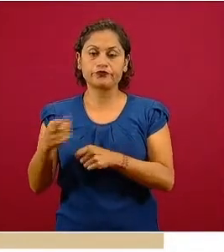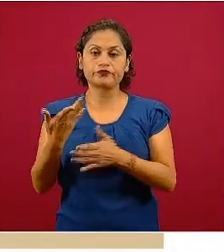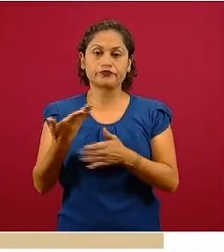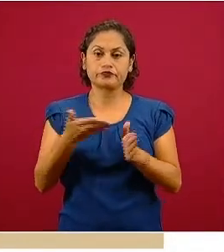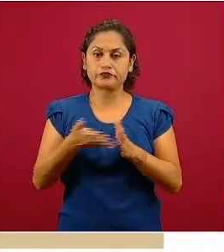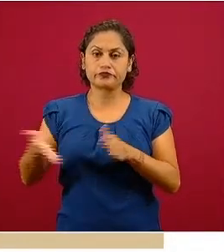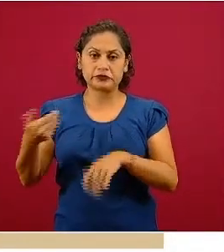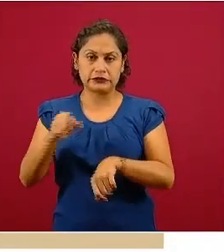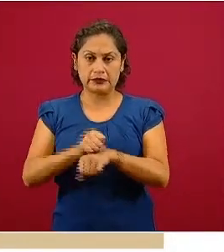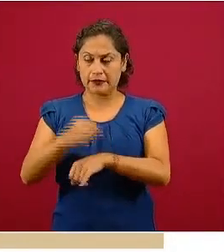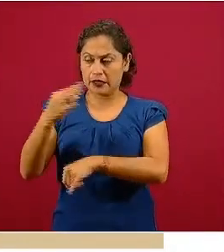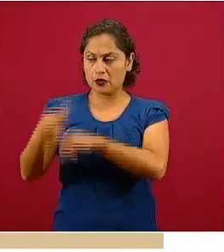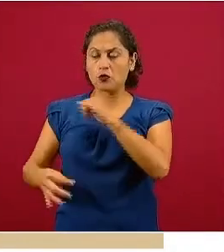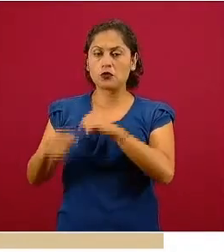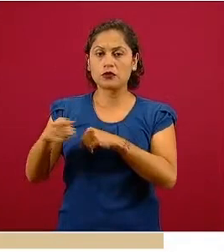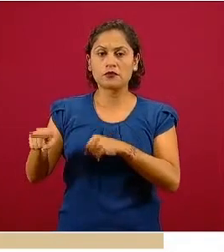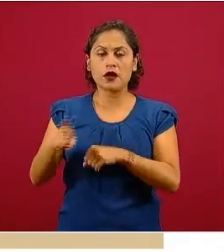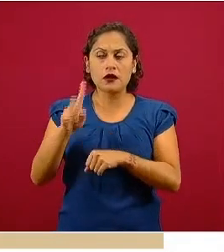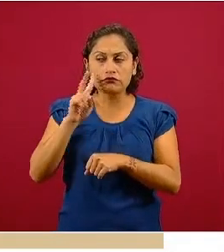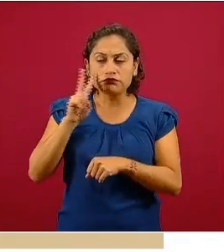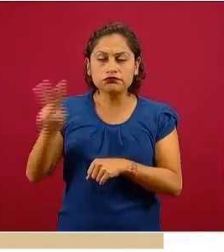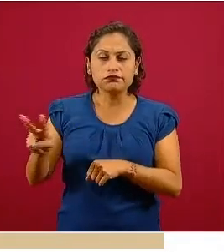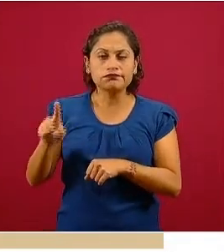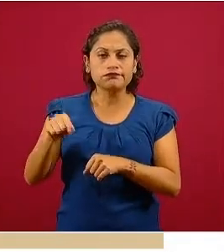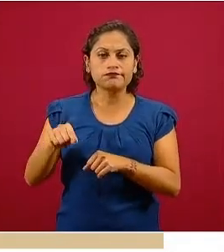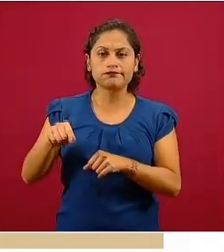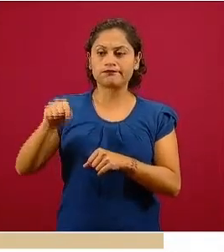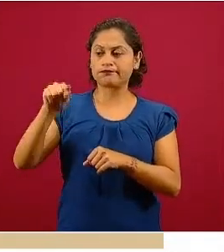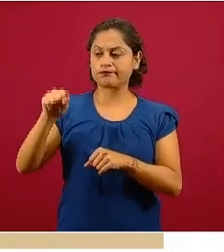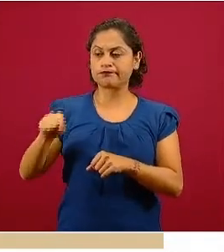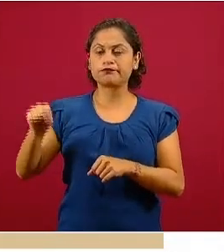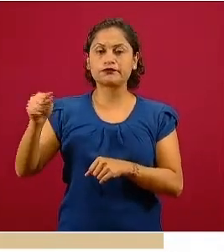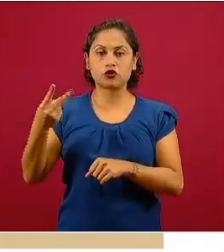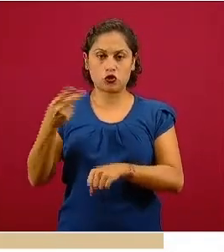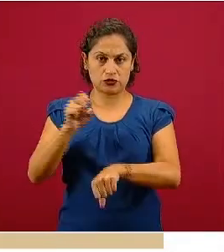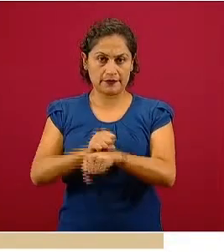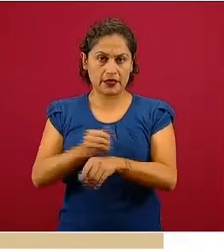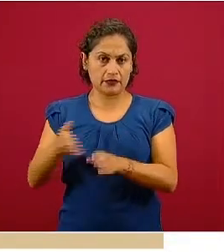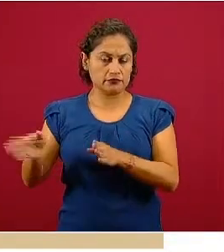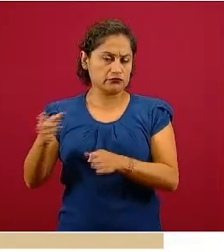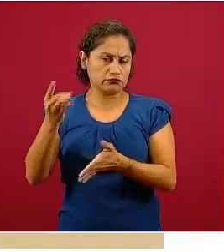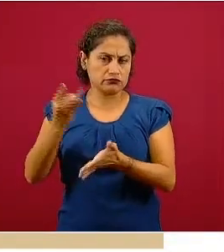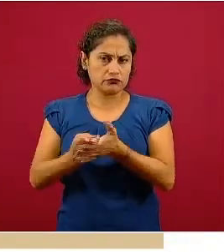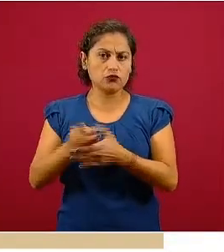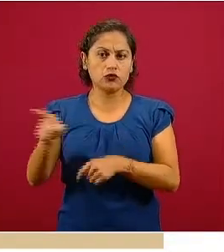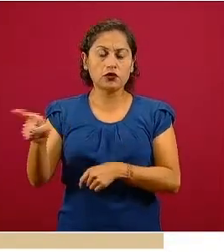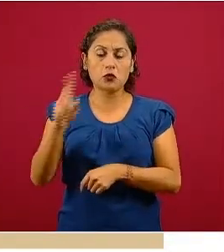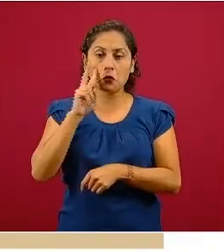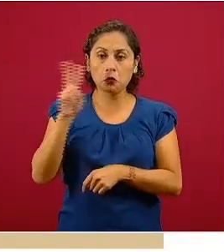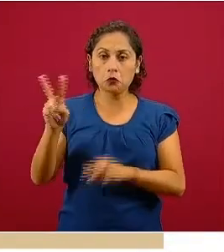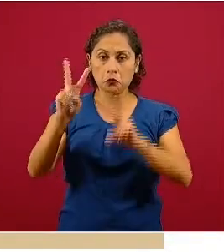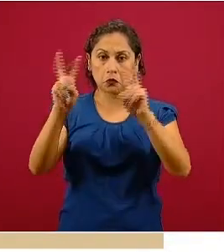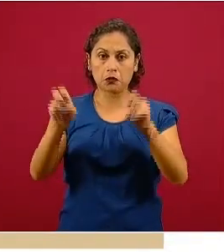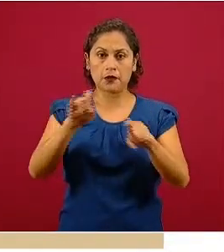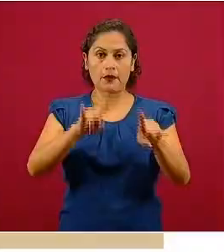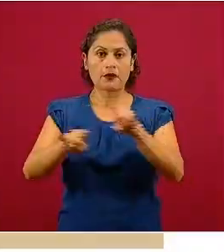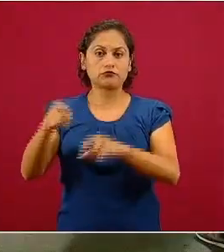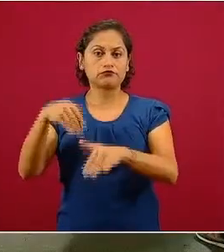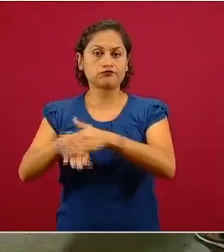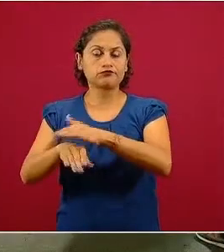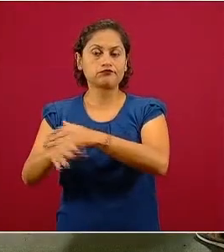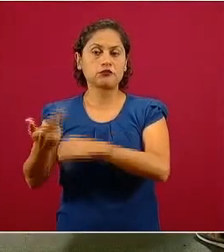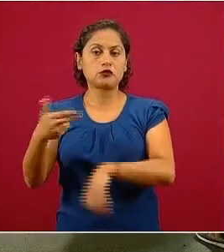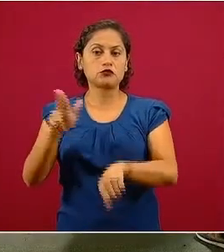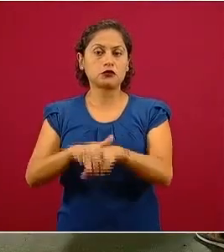con solamente una ligera onda en las últimas 2. Buena disponibilidad hospitalaria con